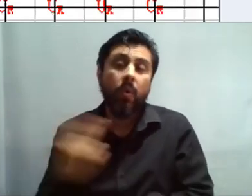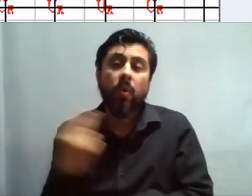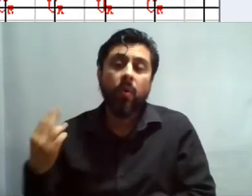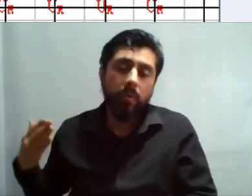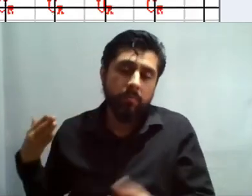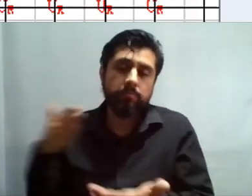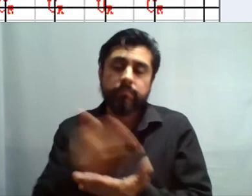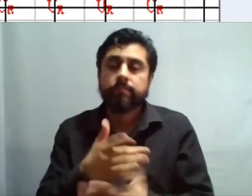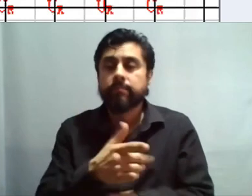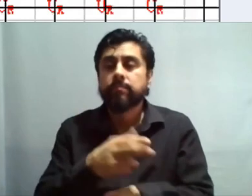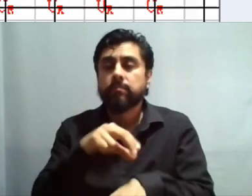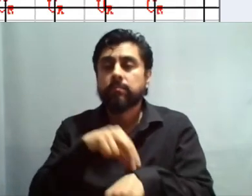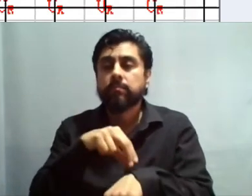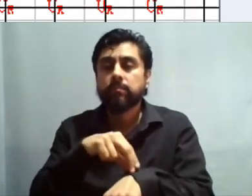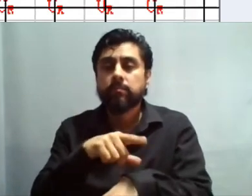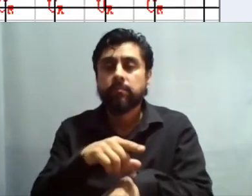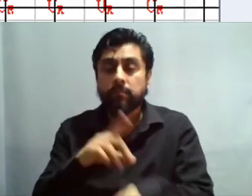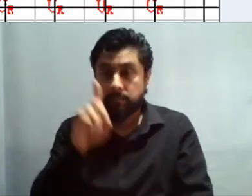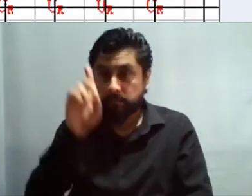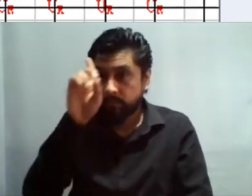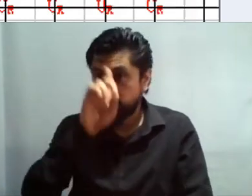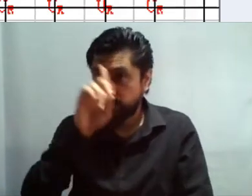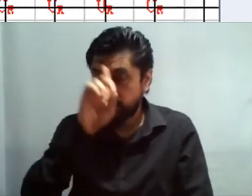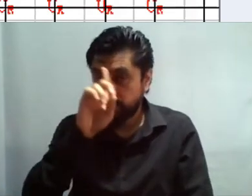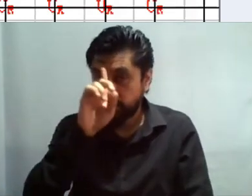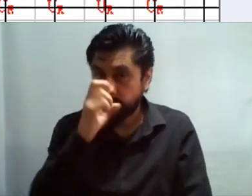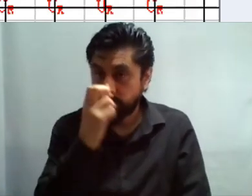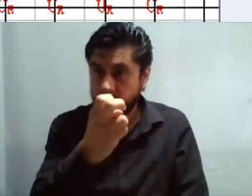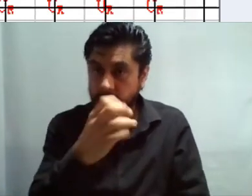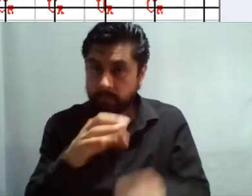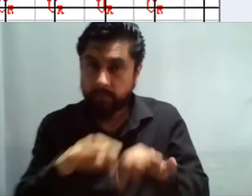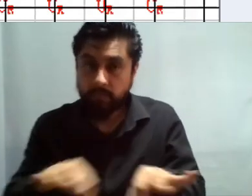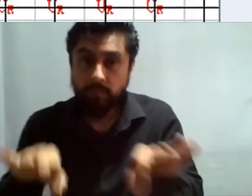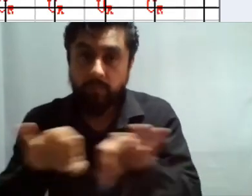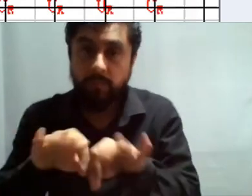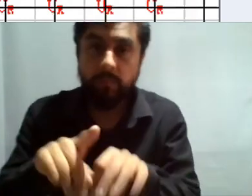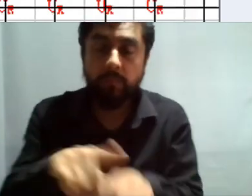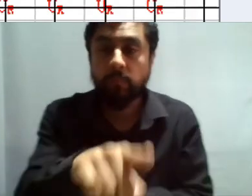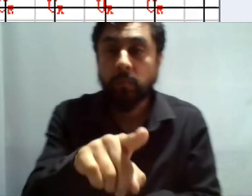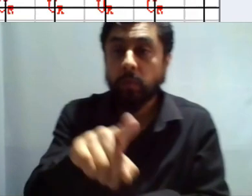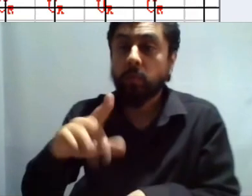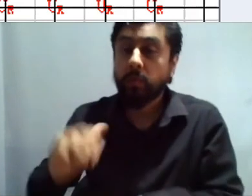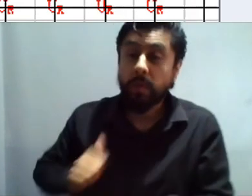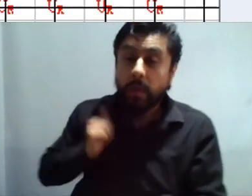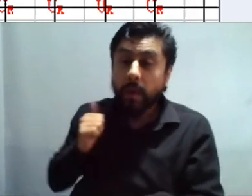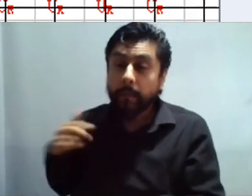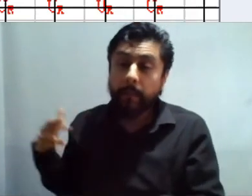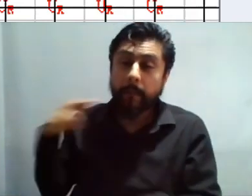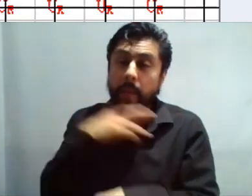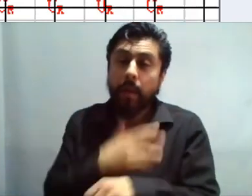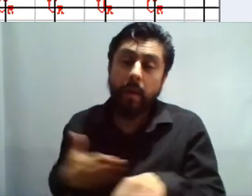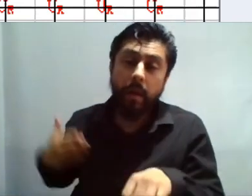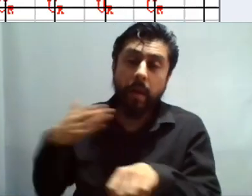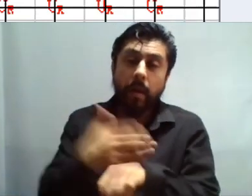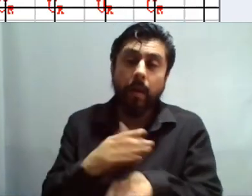lo metemos como un tip de cuidado de audición? En la medida en que rápido el paciente vaya a la consulta o deje pasar los